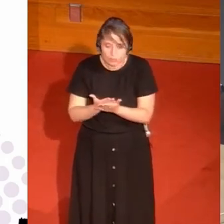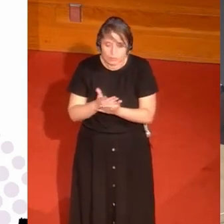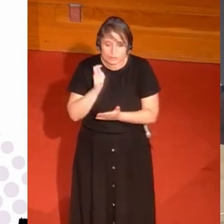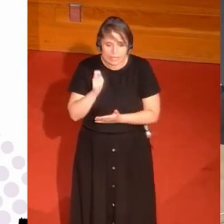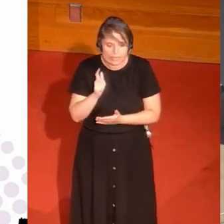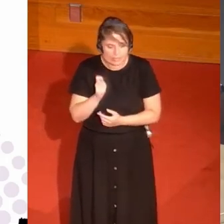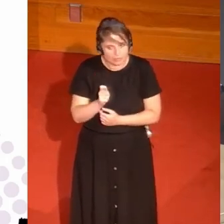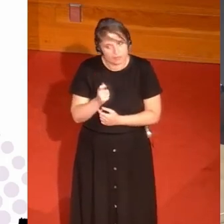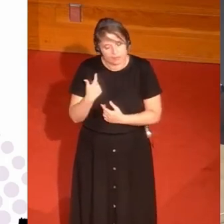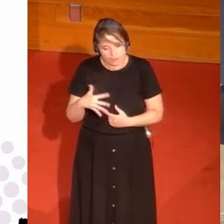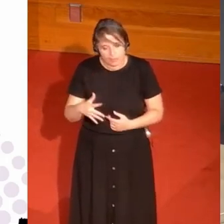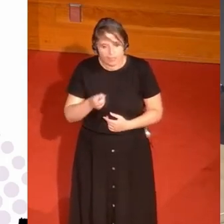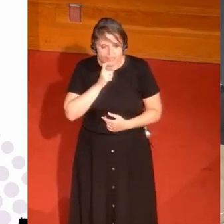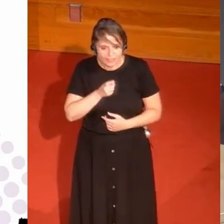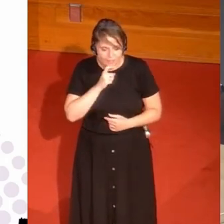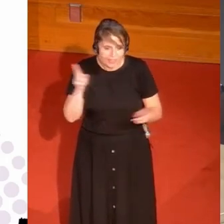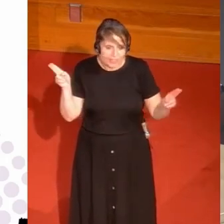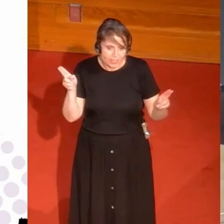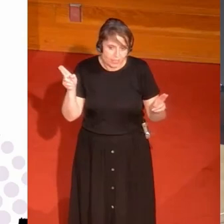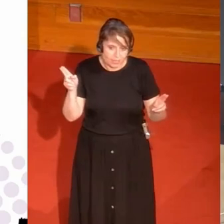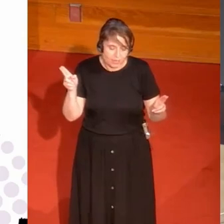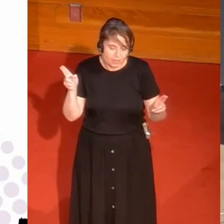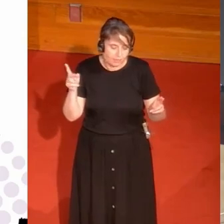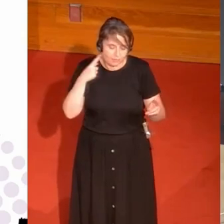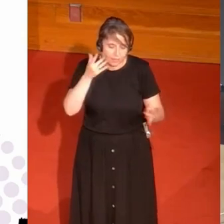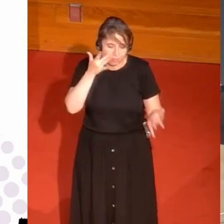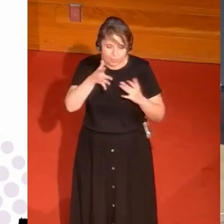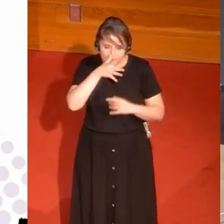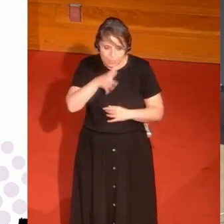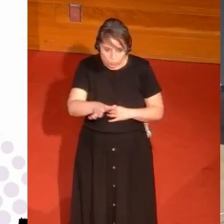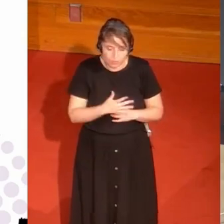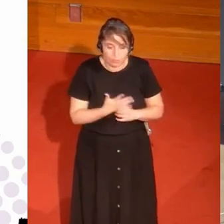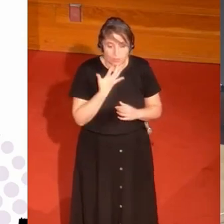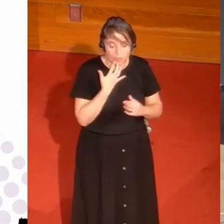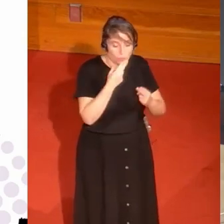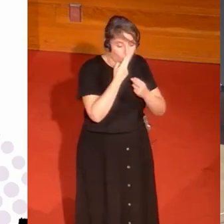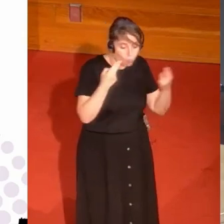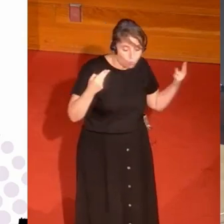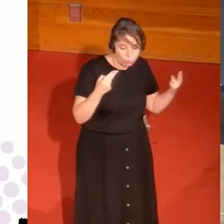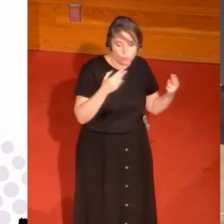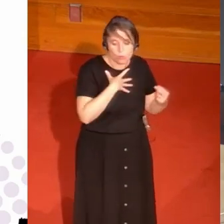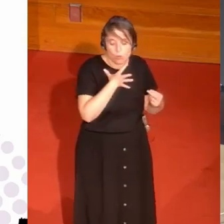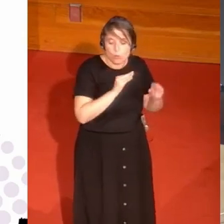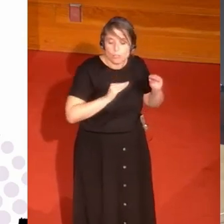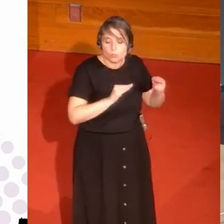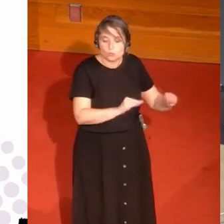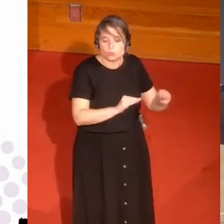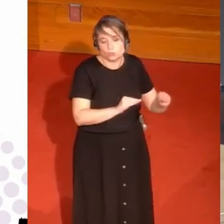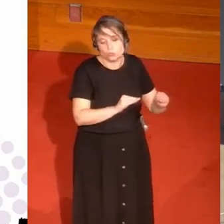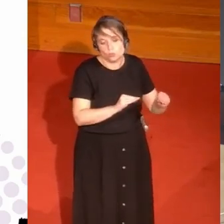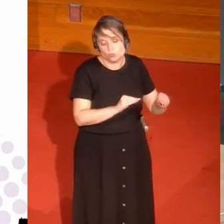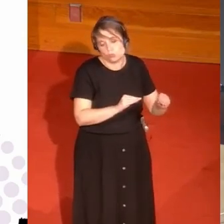es más difícil de de de que esta censura salga a la luz en en un medio público porque tiene sus propios mecanismos